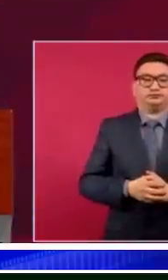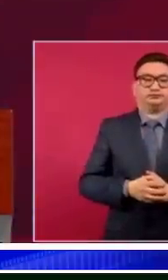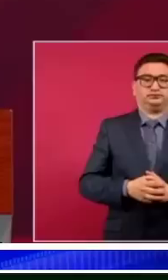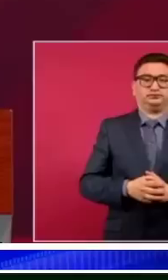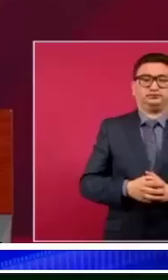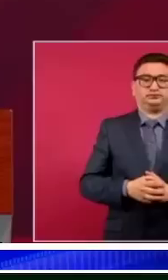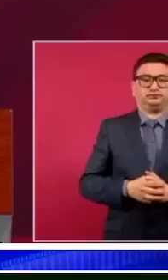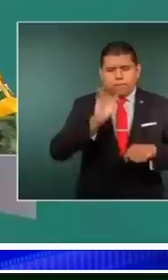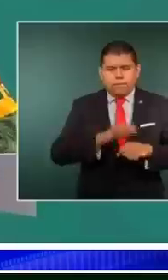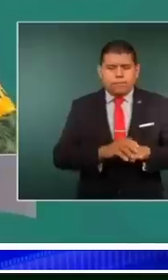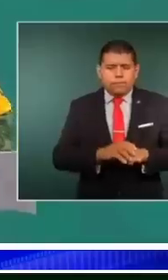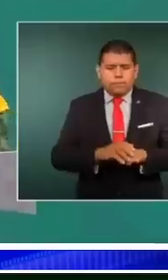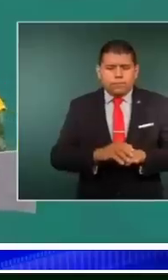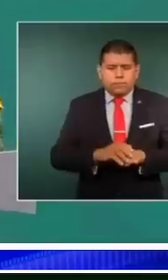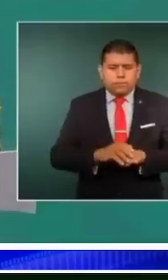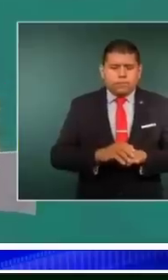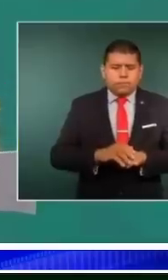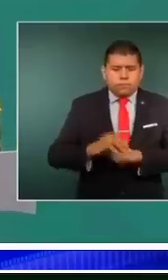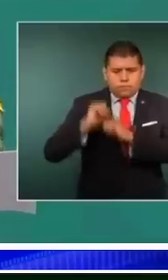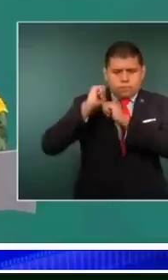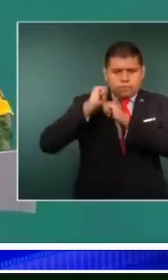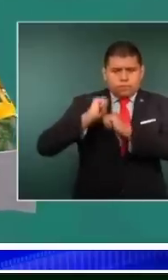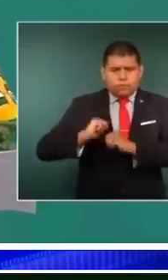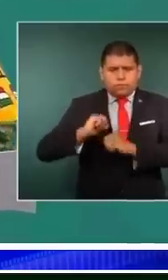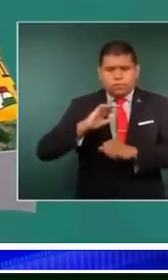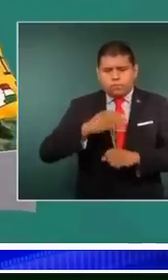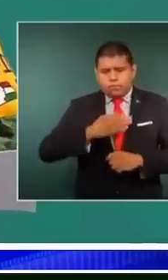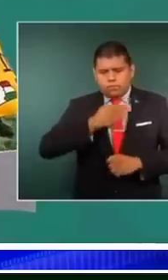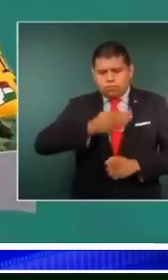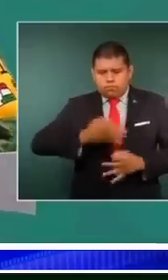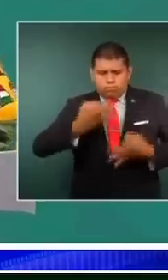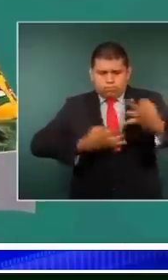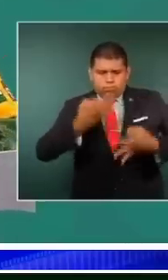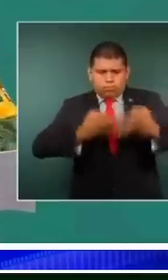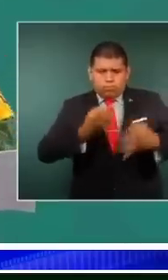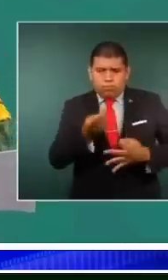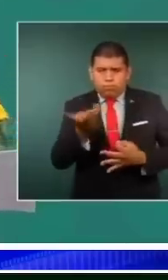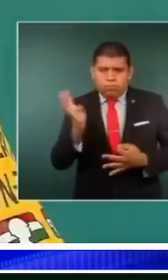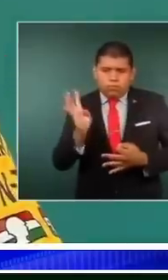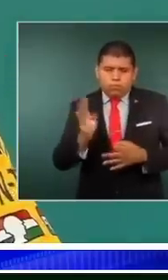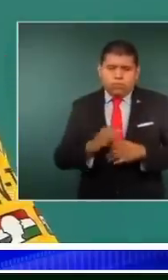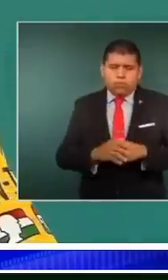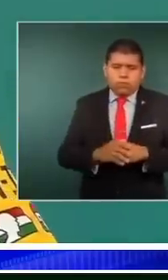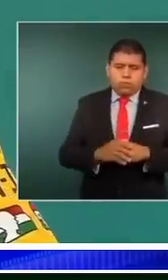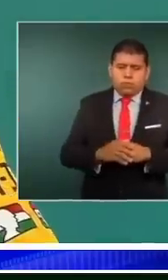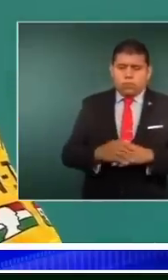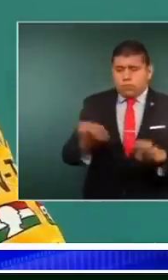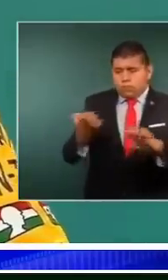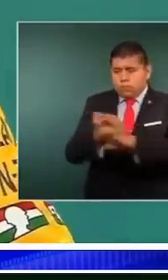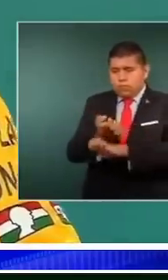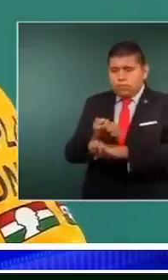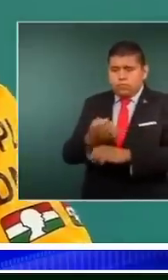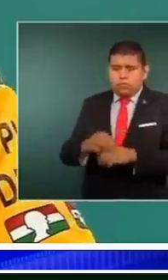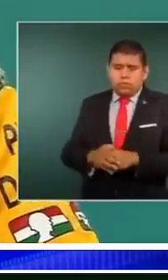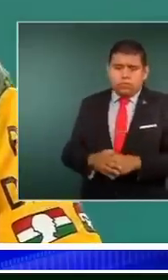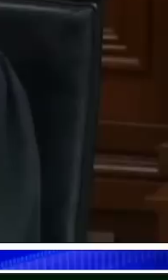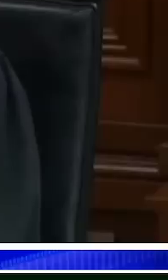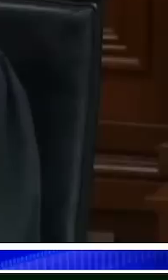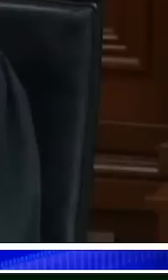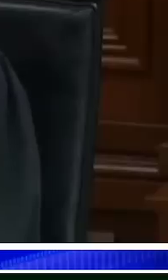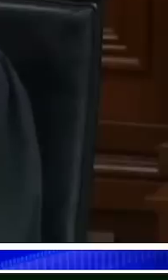nacional y a nivel internacional, porque ahorita vamos a hablar del asunto de los Estados Unidos y cómo están metidos hasta el